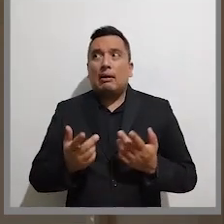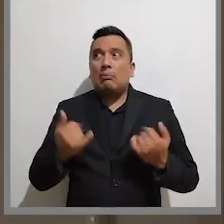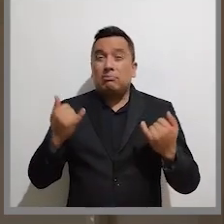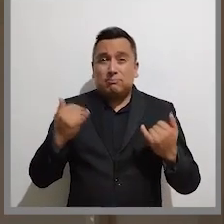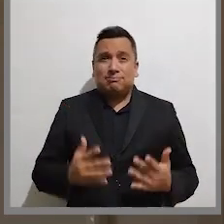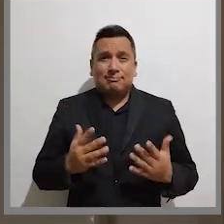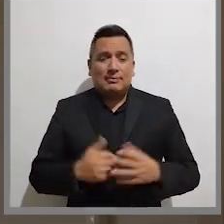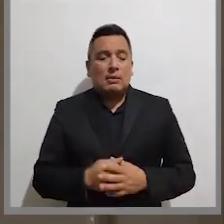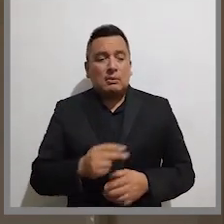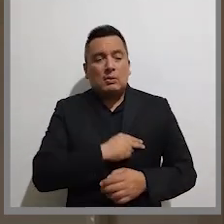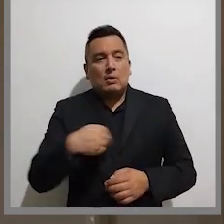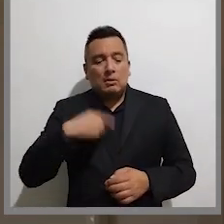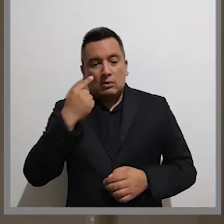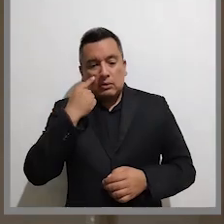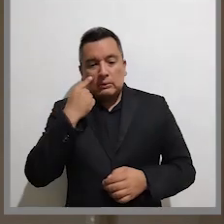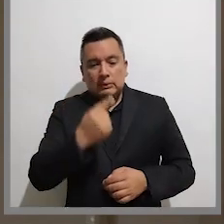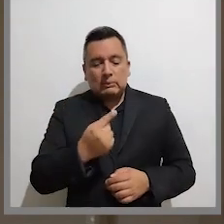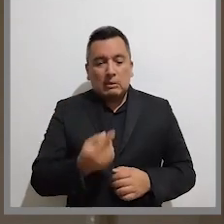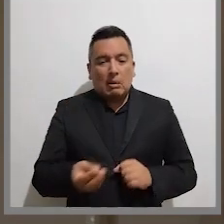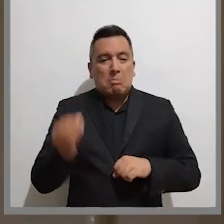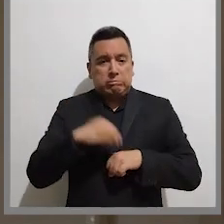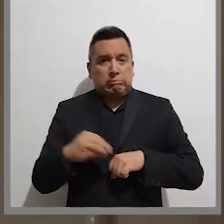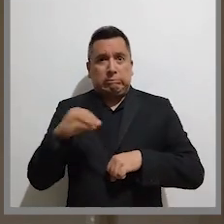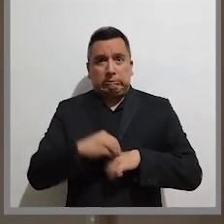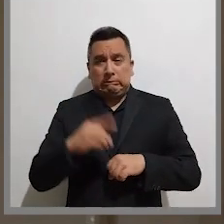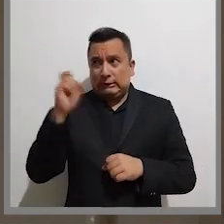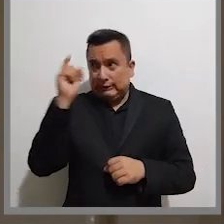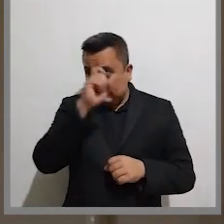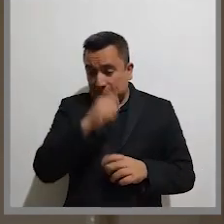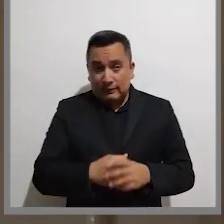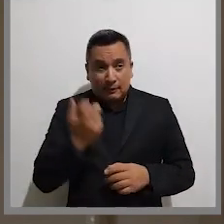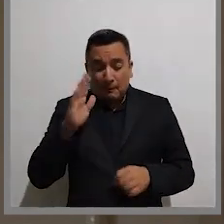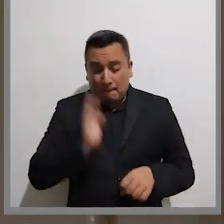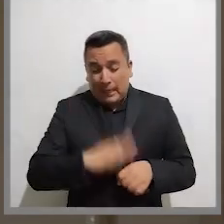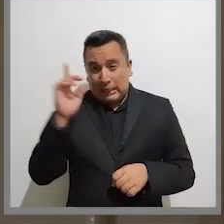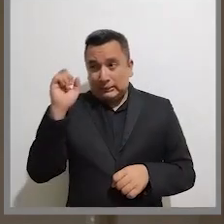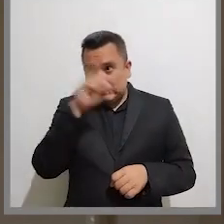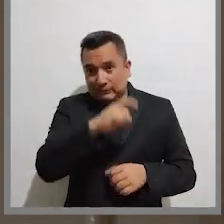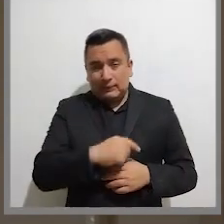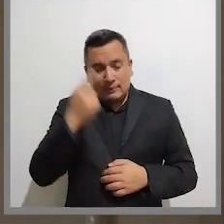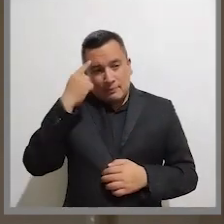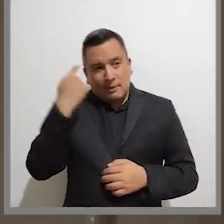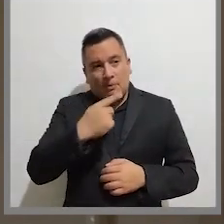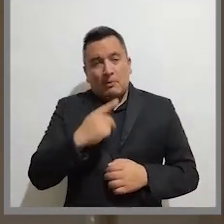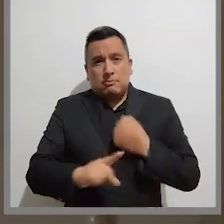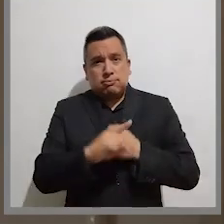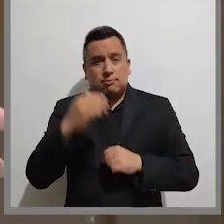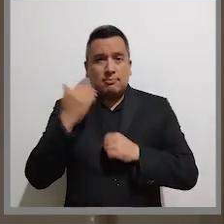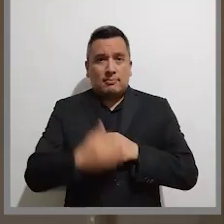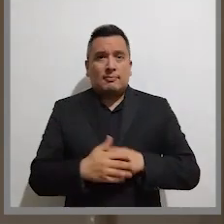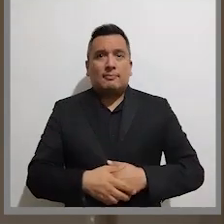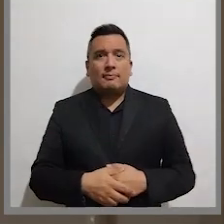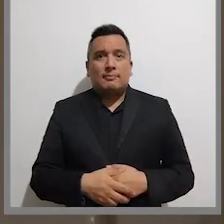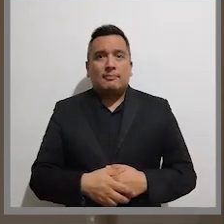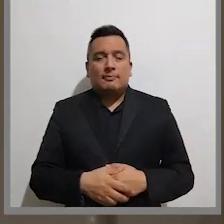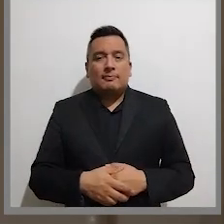adicionales, las vemos de manera interseccional y vemos cómo se va haciendo todavía más complejo de acuerdo al contexto en el